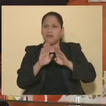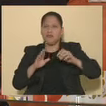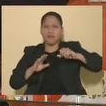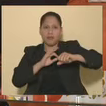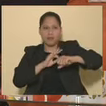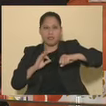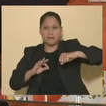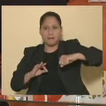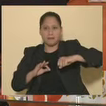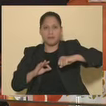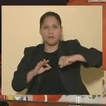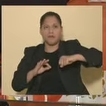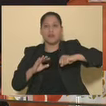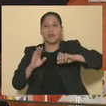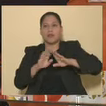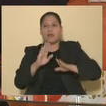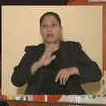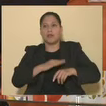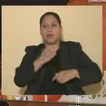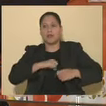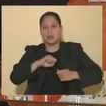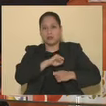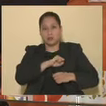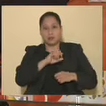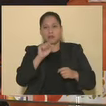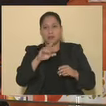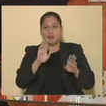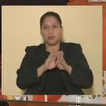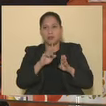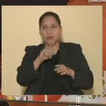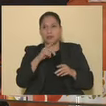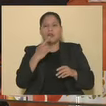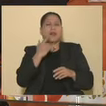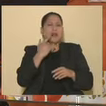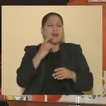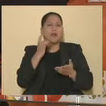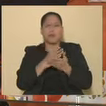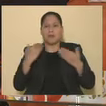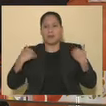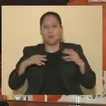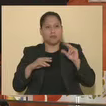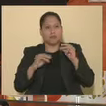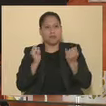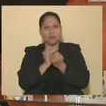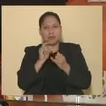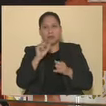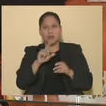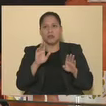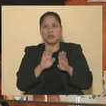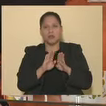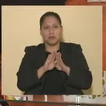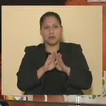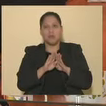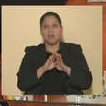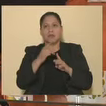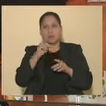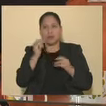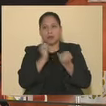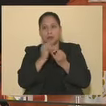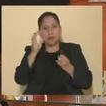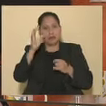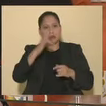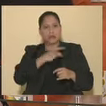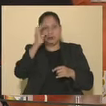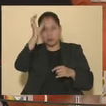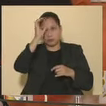convivencia más sana con los animales, ¿no? O sea, no únicamente es el recreacionismo, también es pasarnos un buen rato, pero crear también conciencia. También